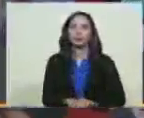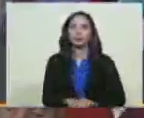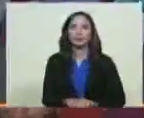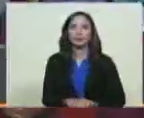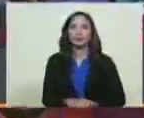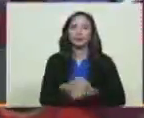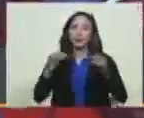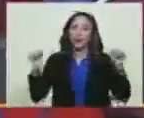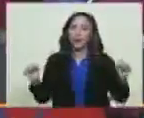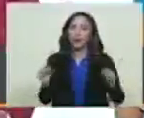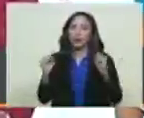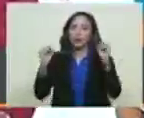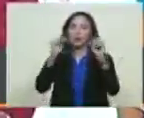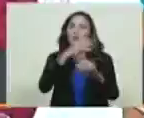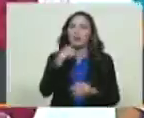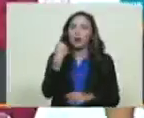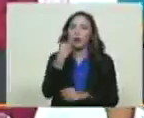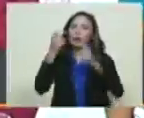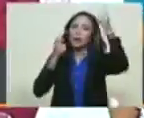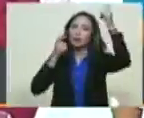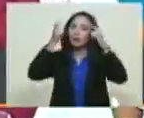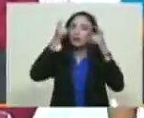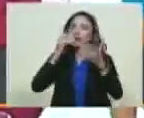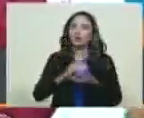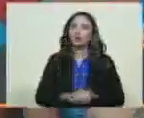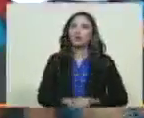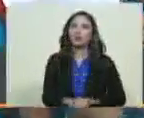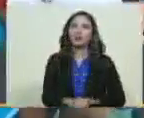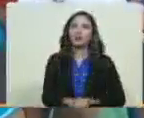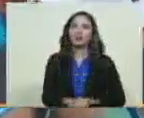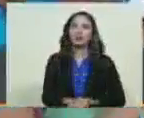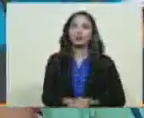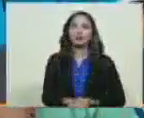que viva la juventud chavista y bolivariana